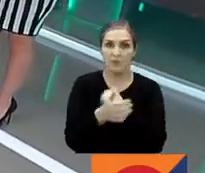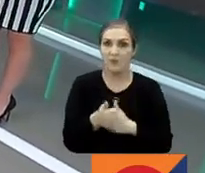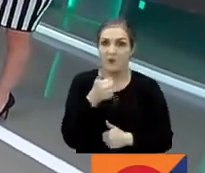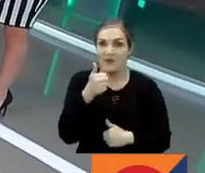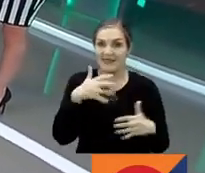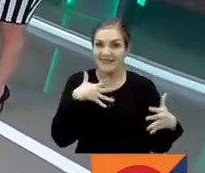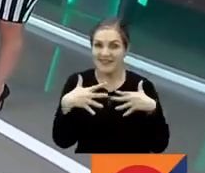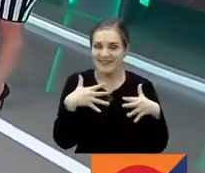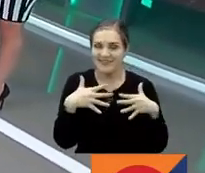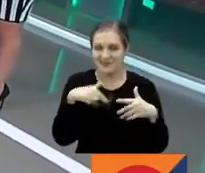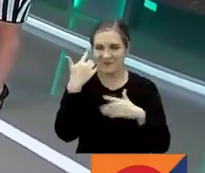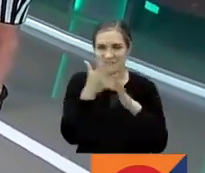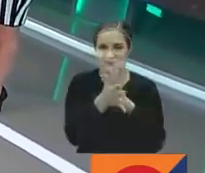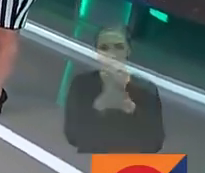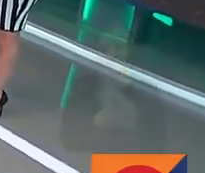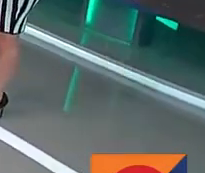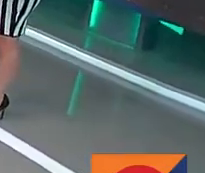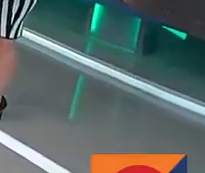Ya regresamos.